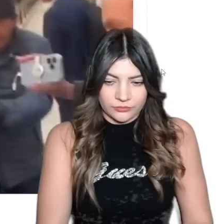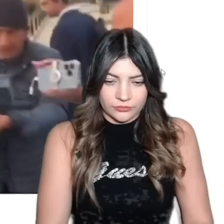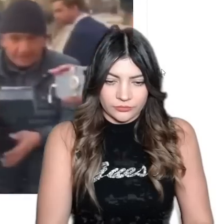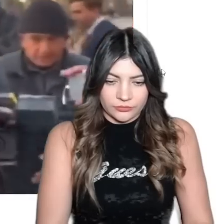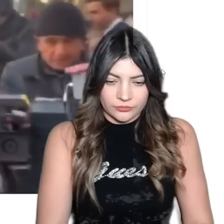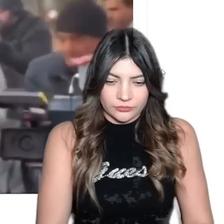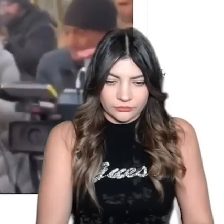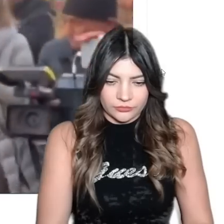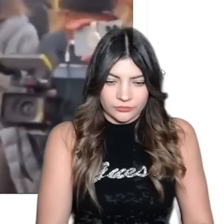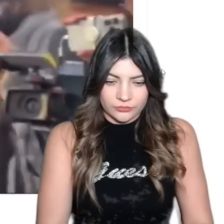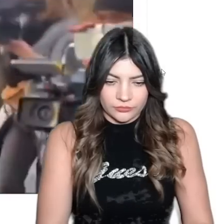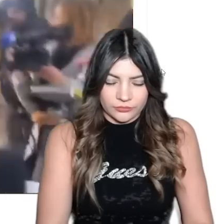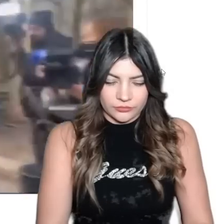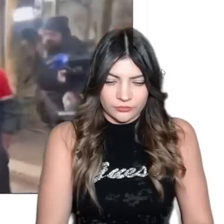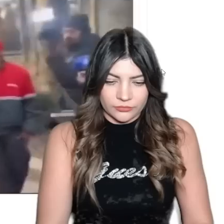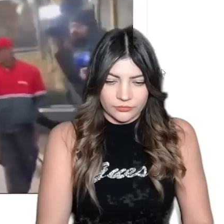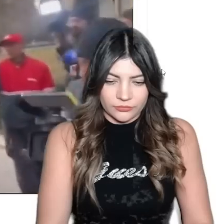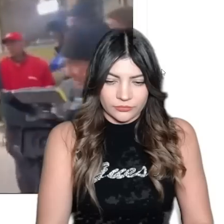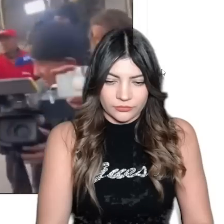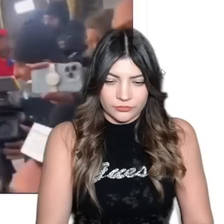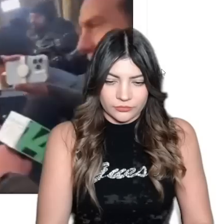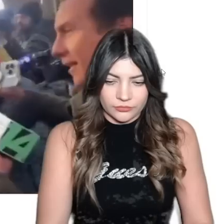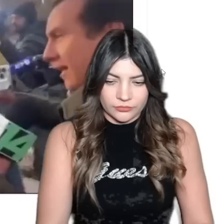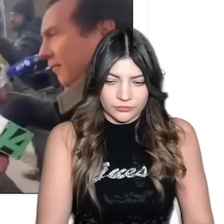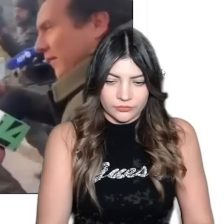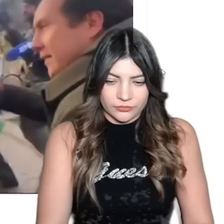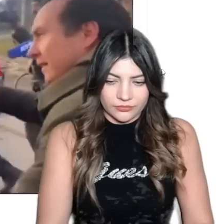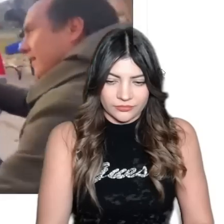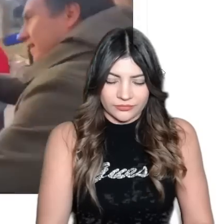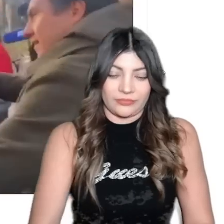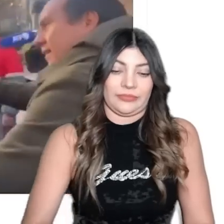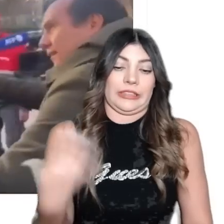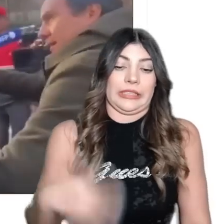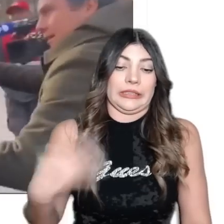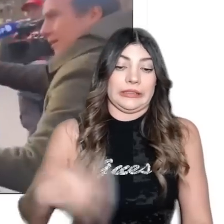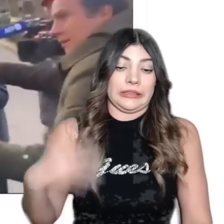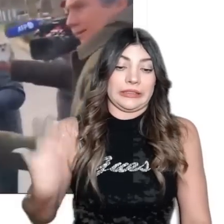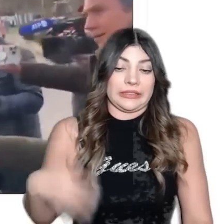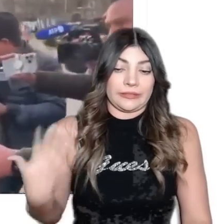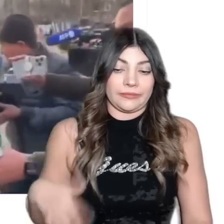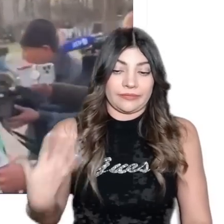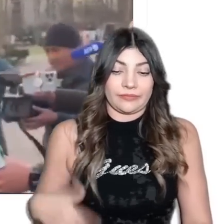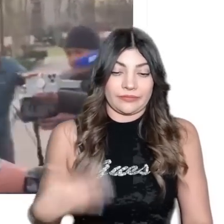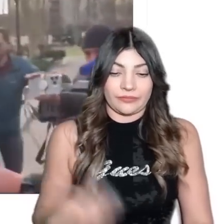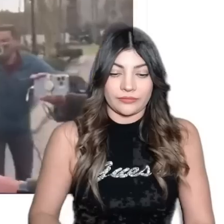I'm sorry about that. I'm sorry. Mentira es parte de la estrategia de la